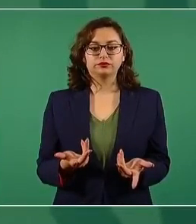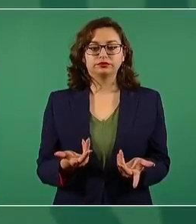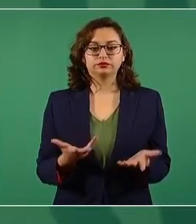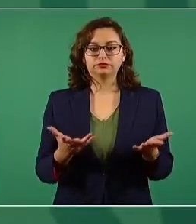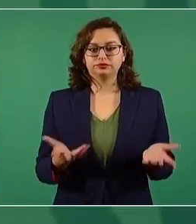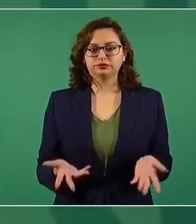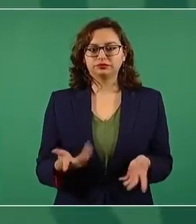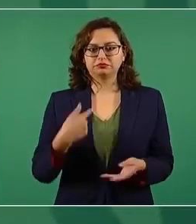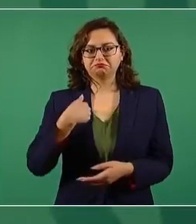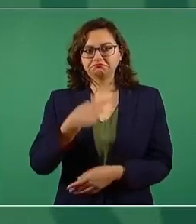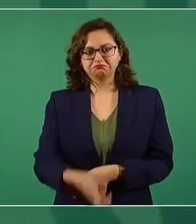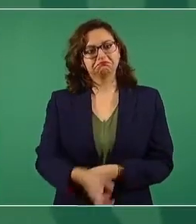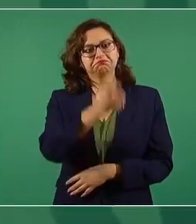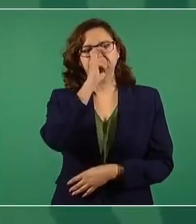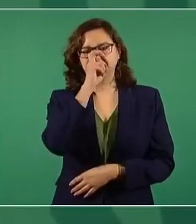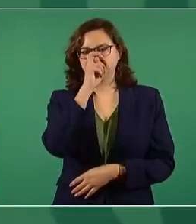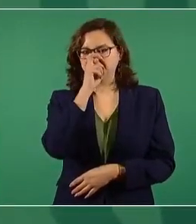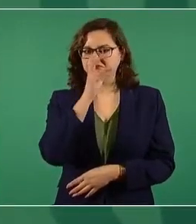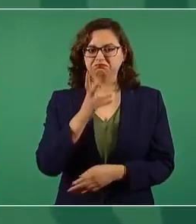aferrado,